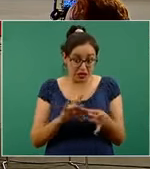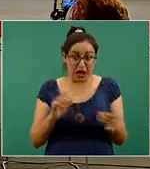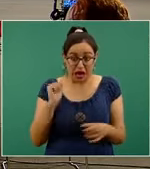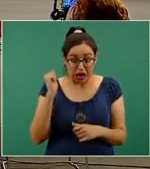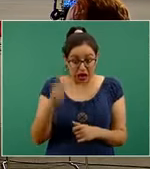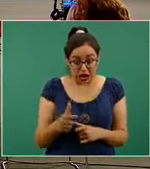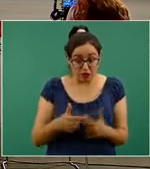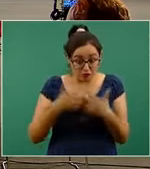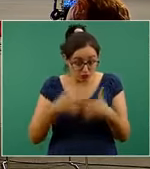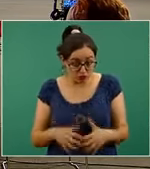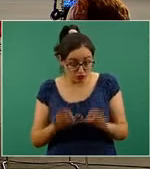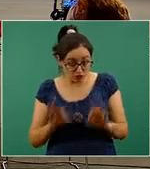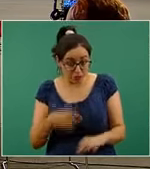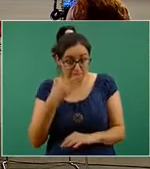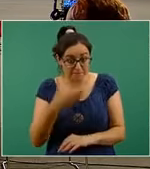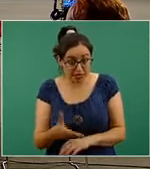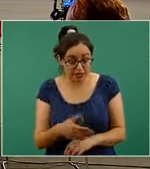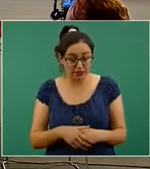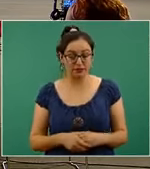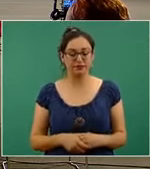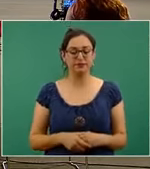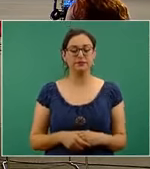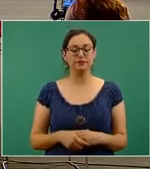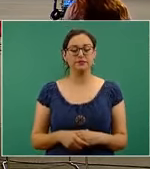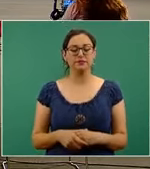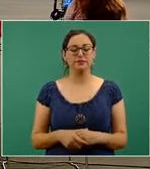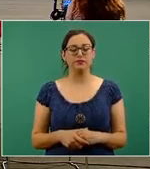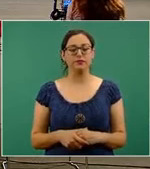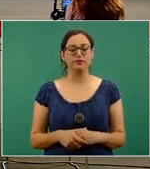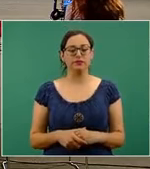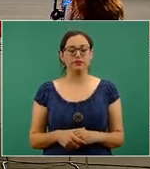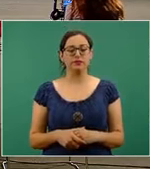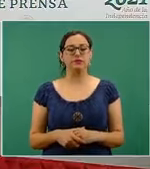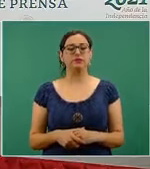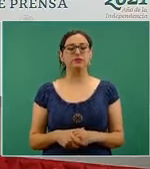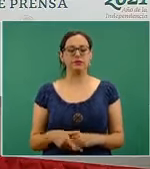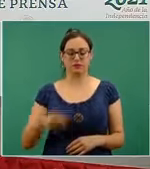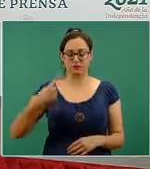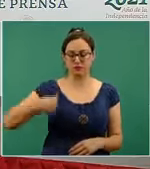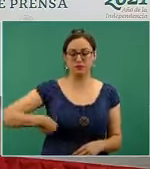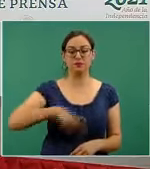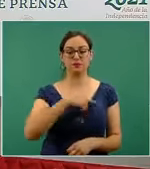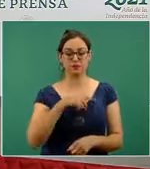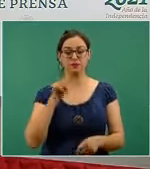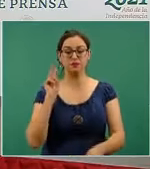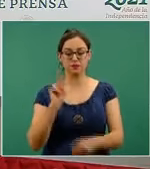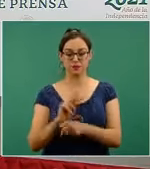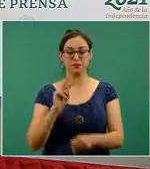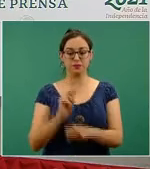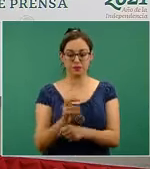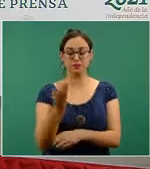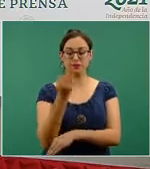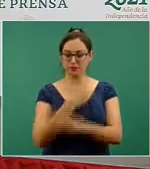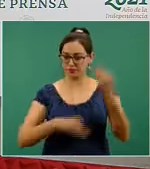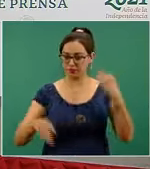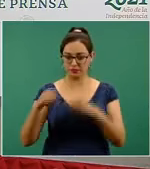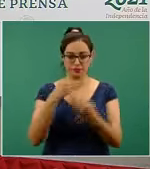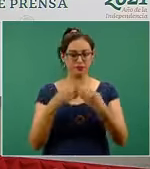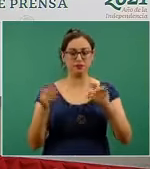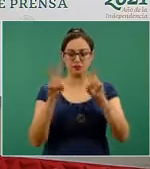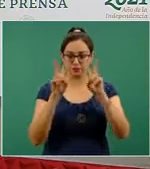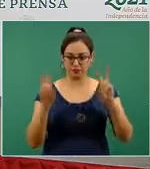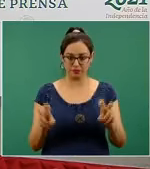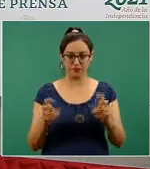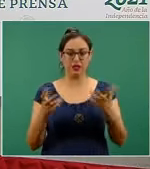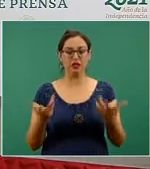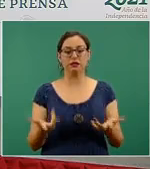estamos monitoreando todo lo que está pasando con los etiquetados. Tenemos un sistema con el que se